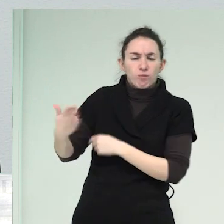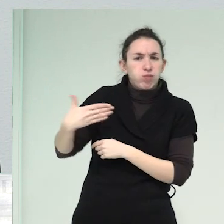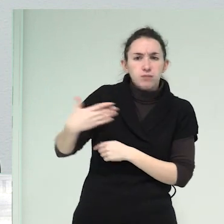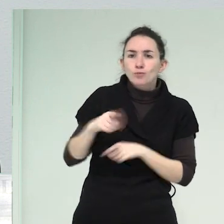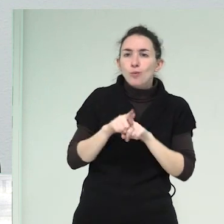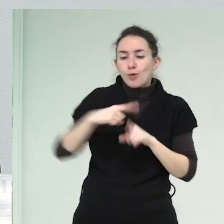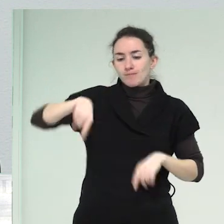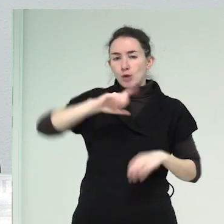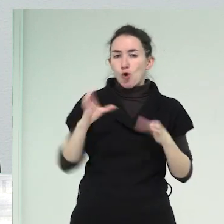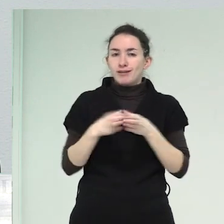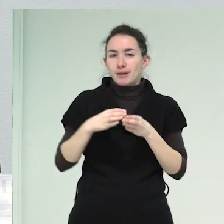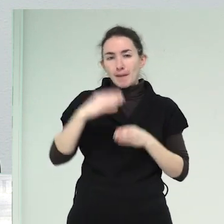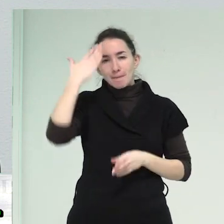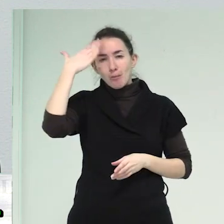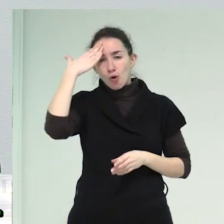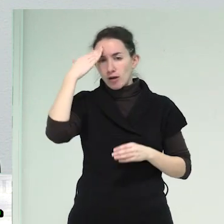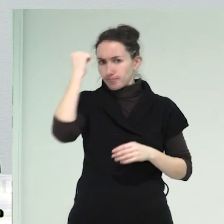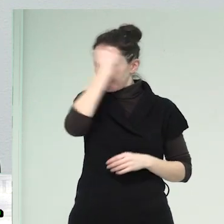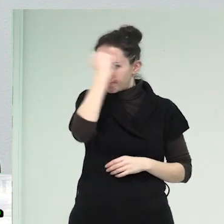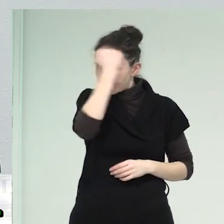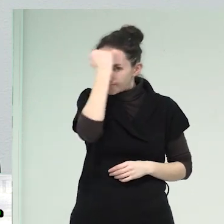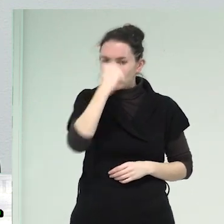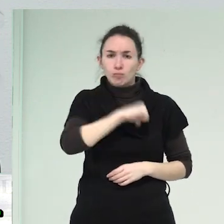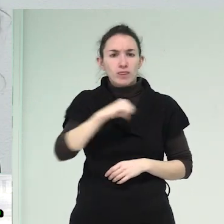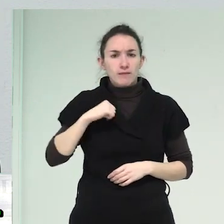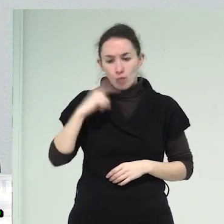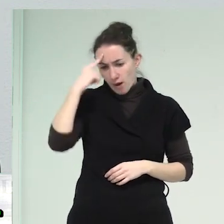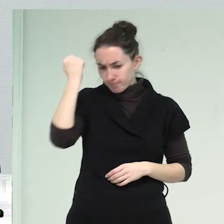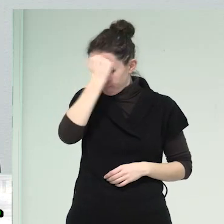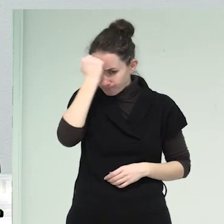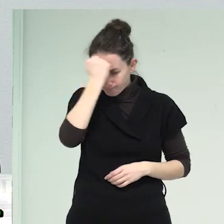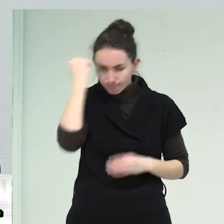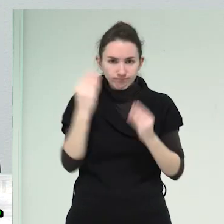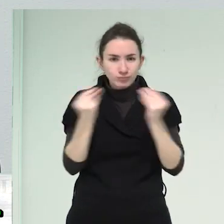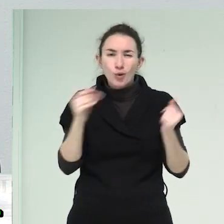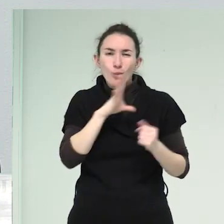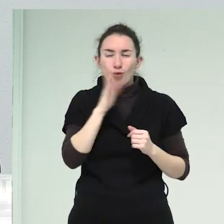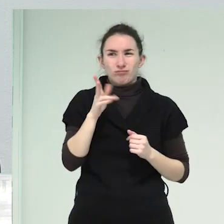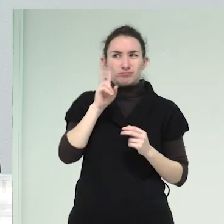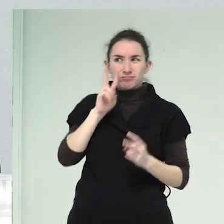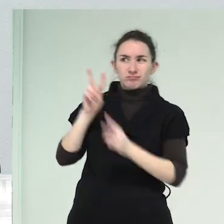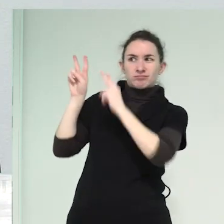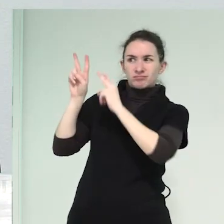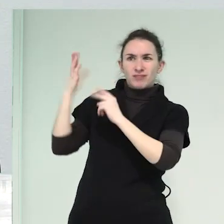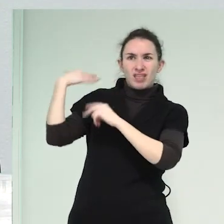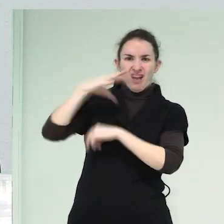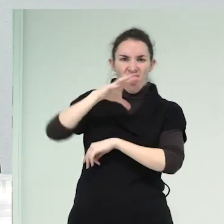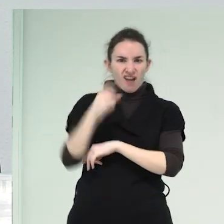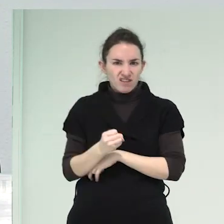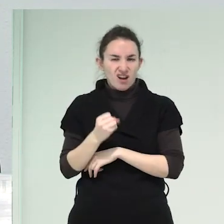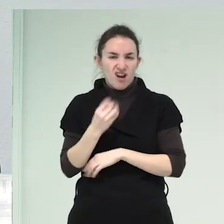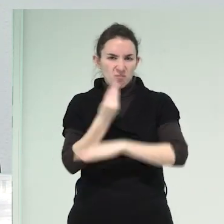memoria colectiva e individual. ¿Por qué? Porque se considera indeseable, se considera que